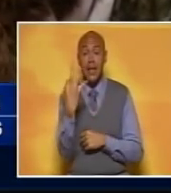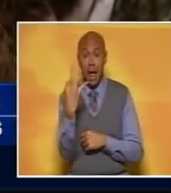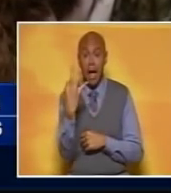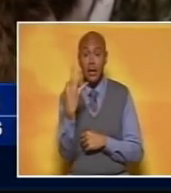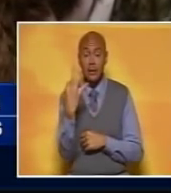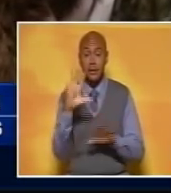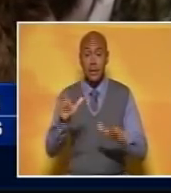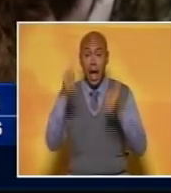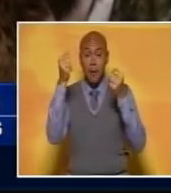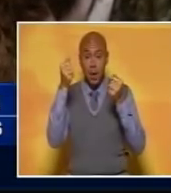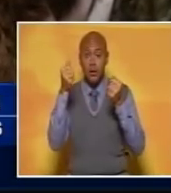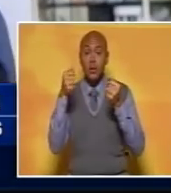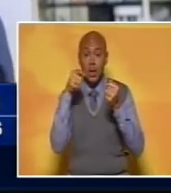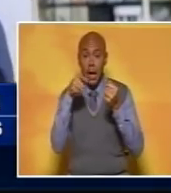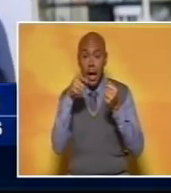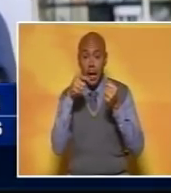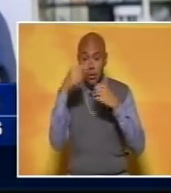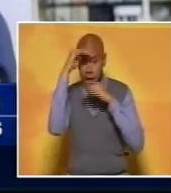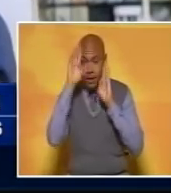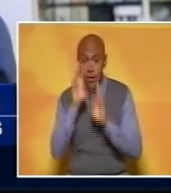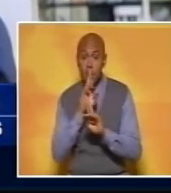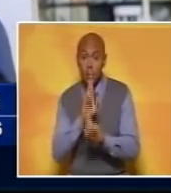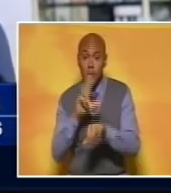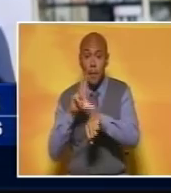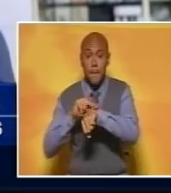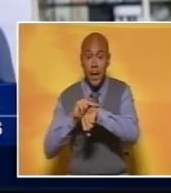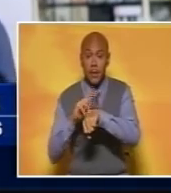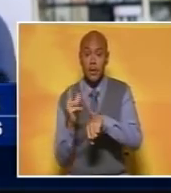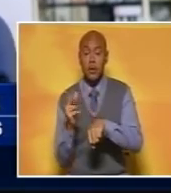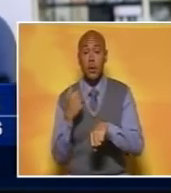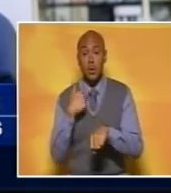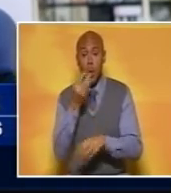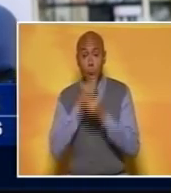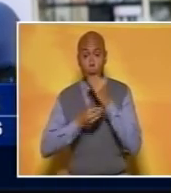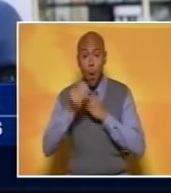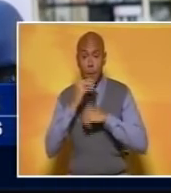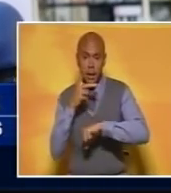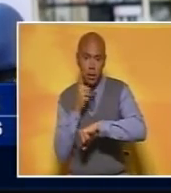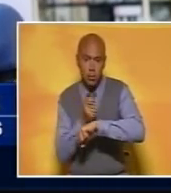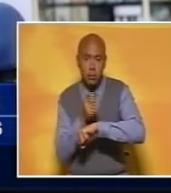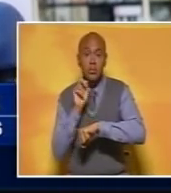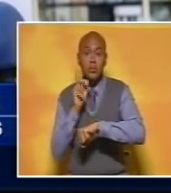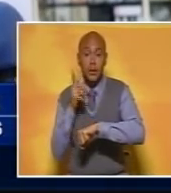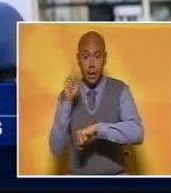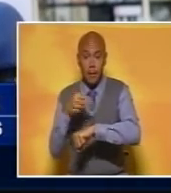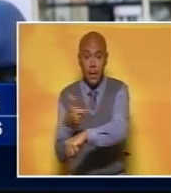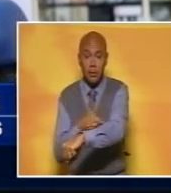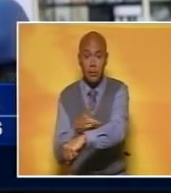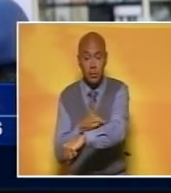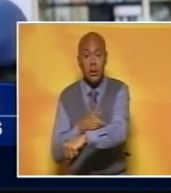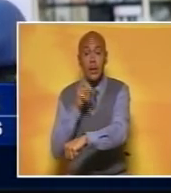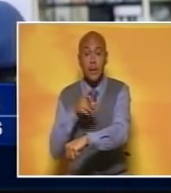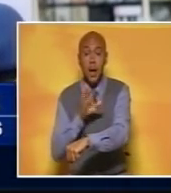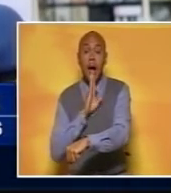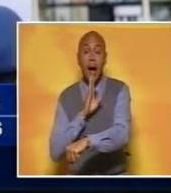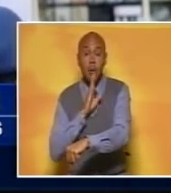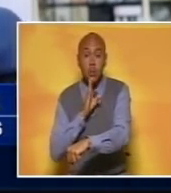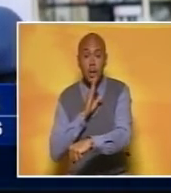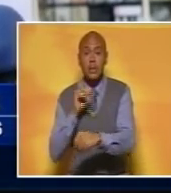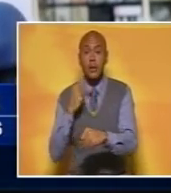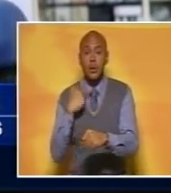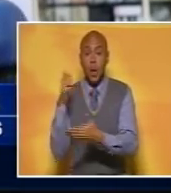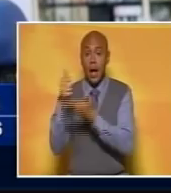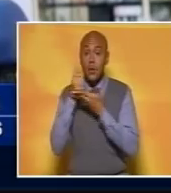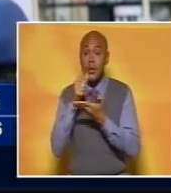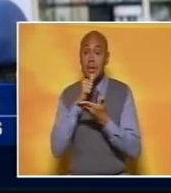y están respondiendo al tratamiento. Los alimentamos y les damos intravenosas y los rehidratamos. Tenemos tanta